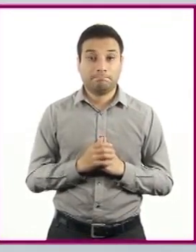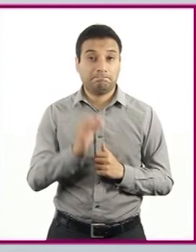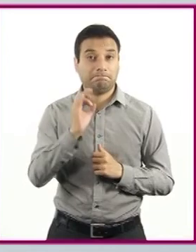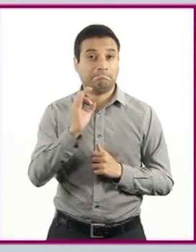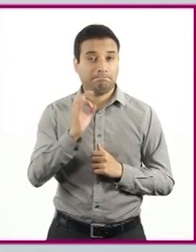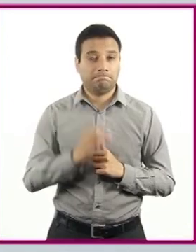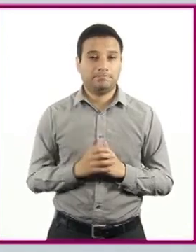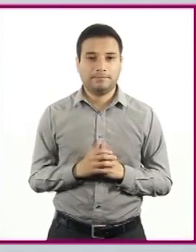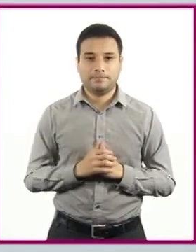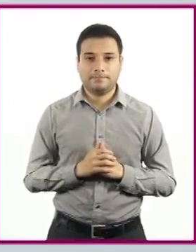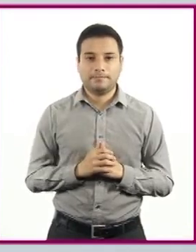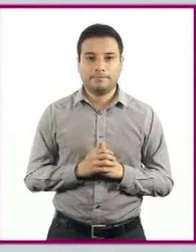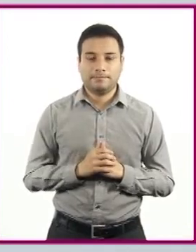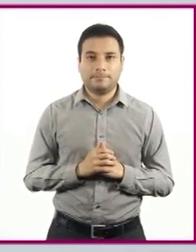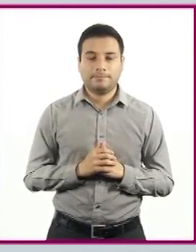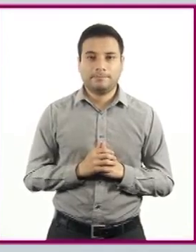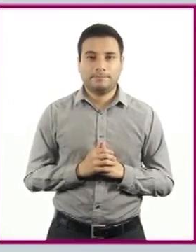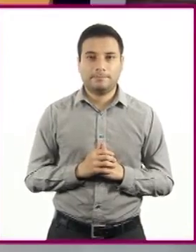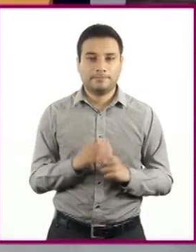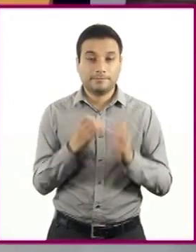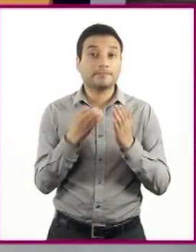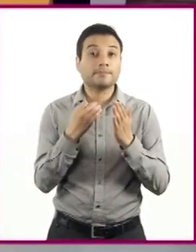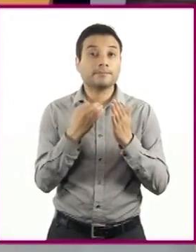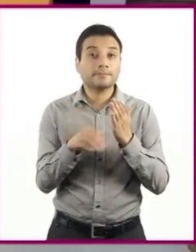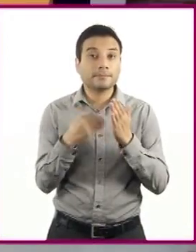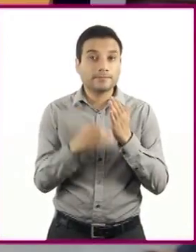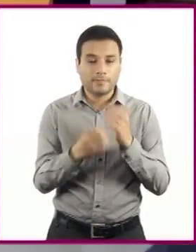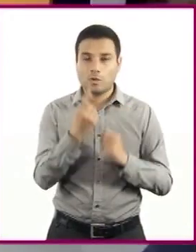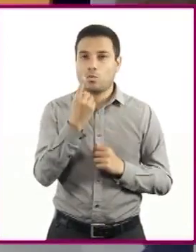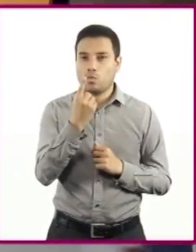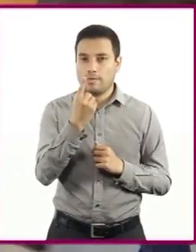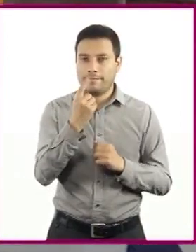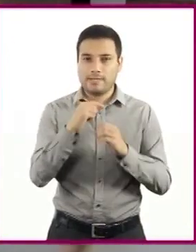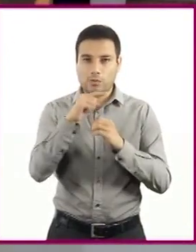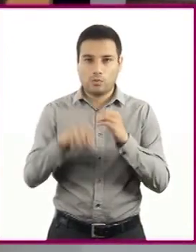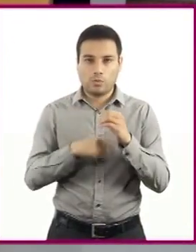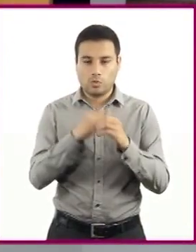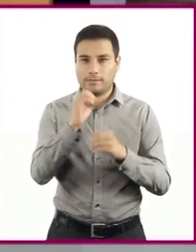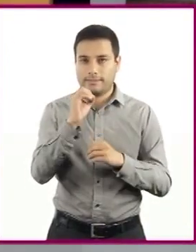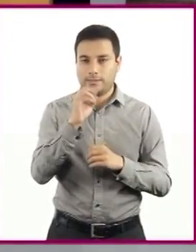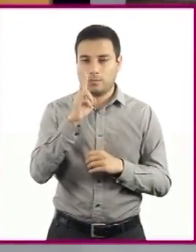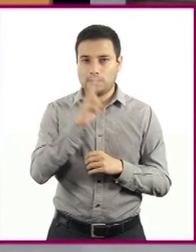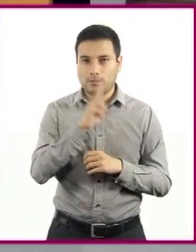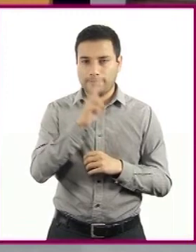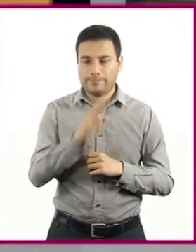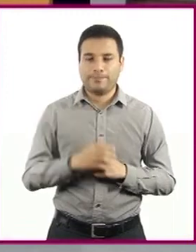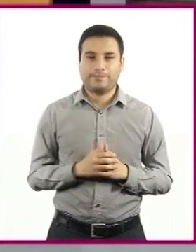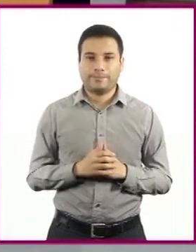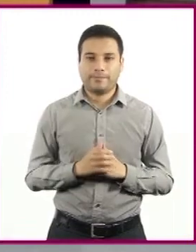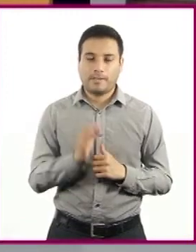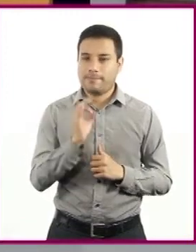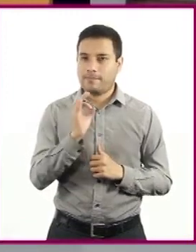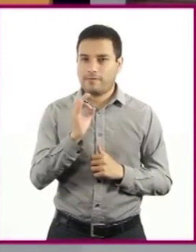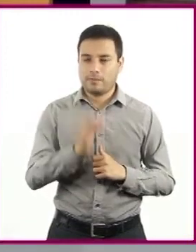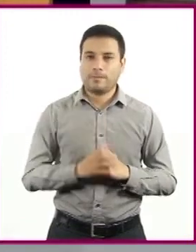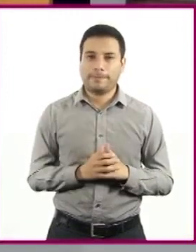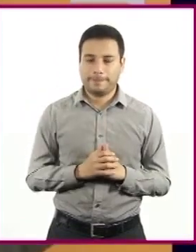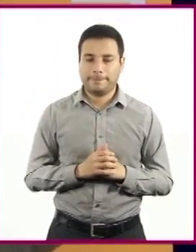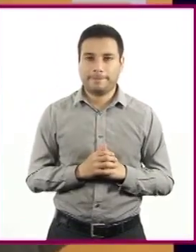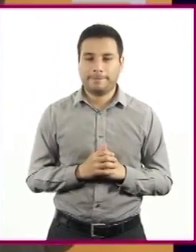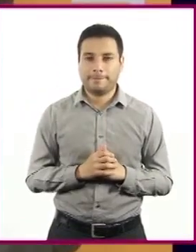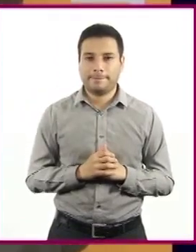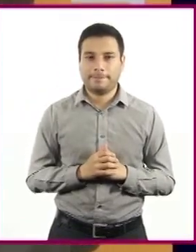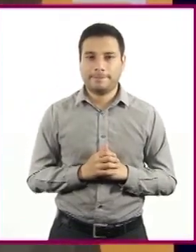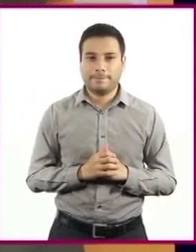Excelente. Nos falta un átomo de oxígeno. Aquí está, aquí está. Perfecto, maestra.